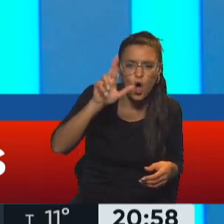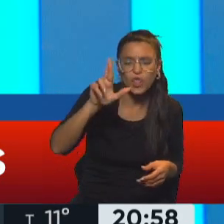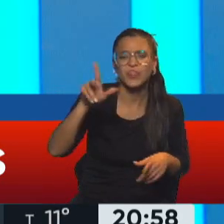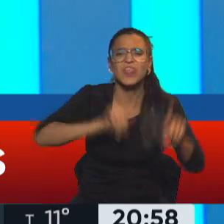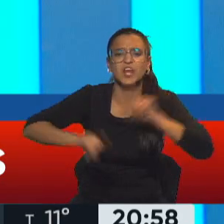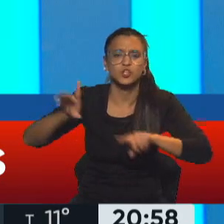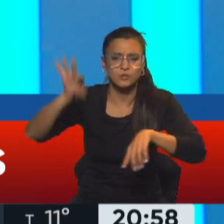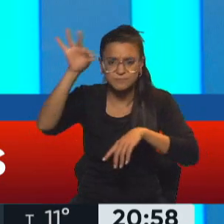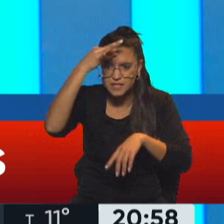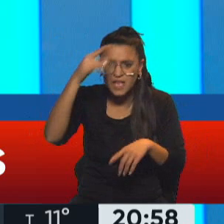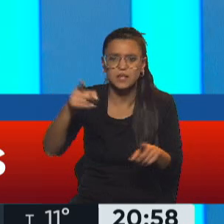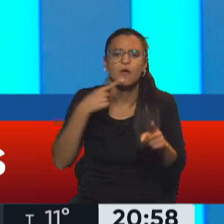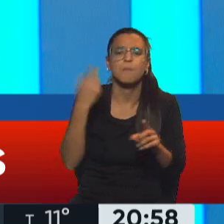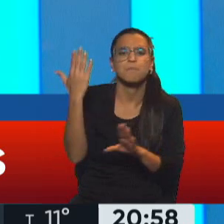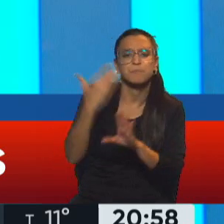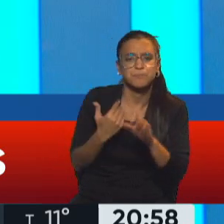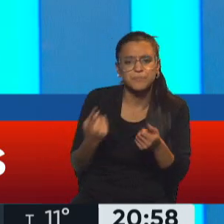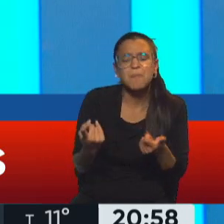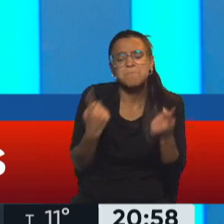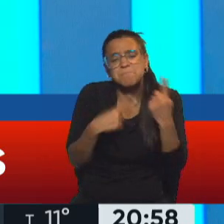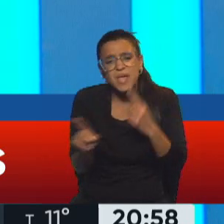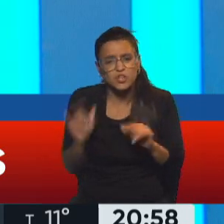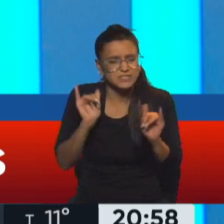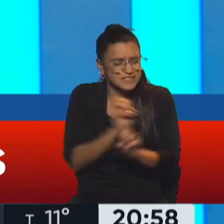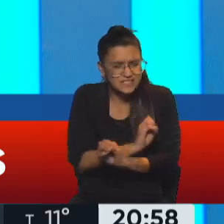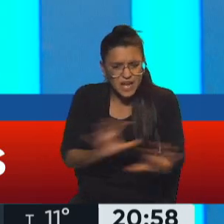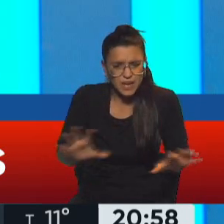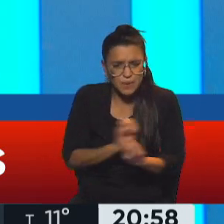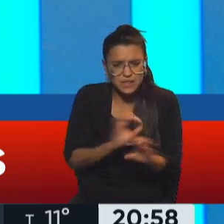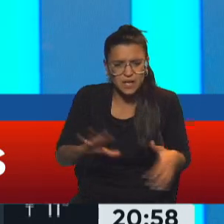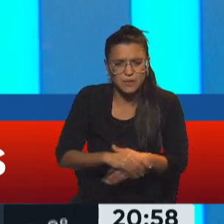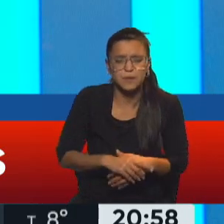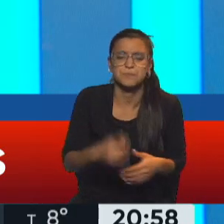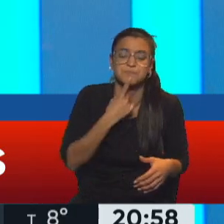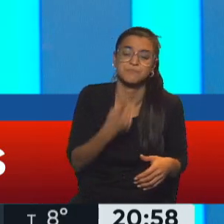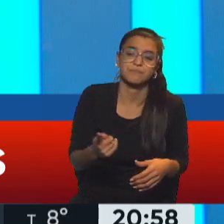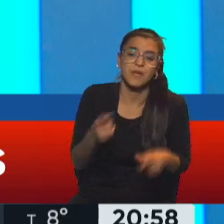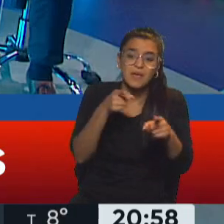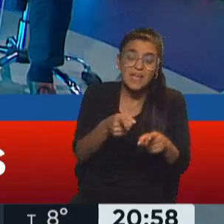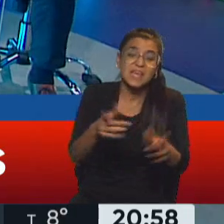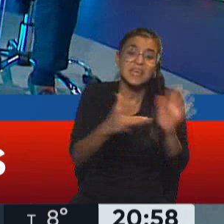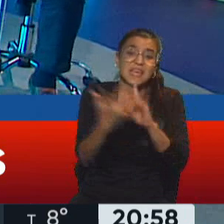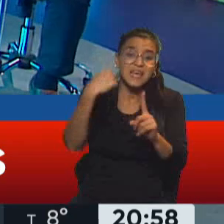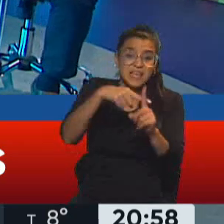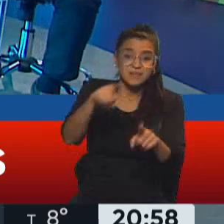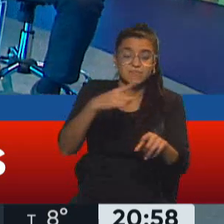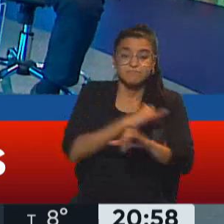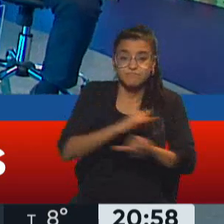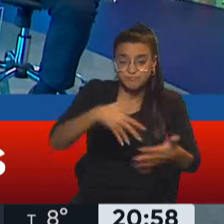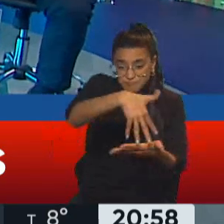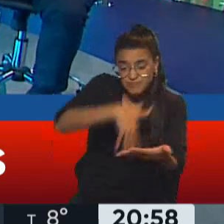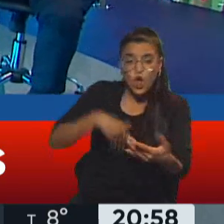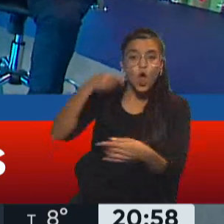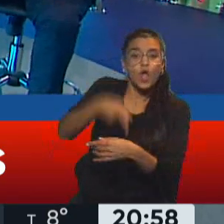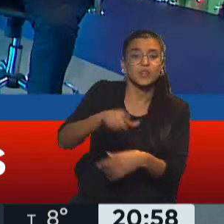teatro, a Stanislavski menos, ¿no? Pero sí, fue terrible, realmente fue terrible. Lo que logra, me parece, la Iglesia con este documento y con este ataque a